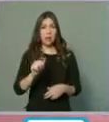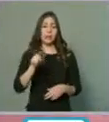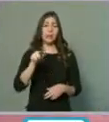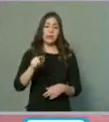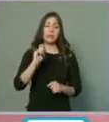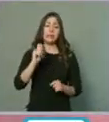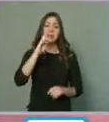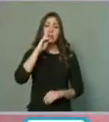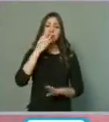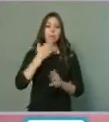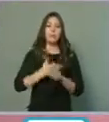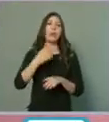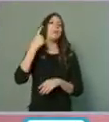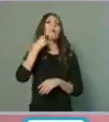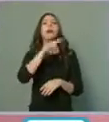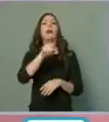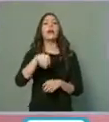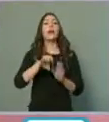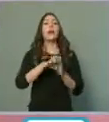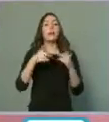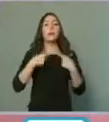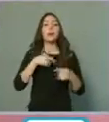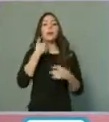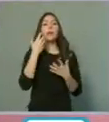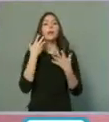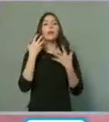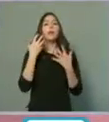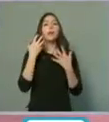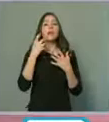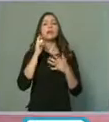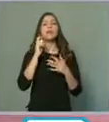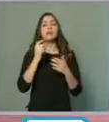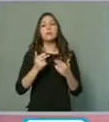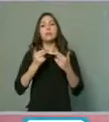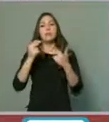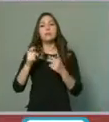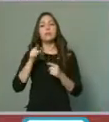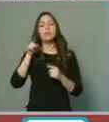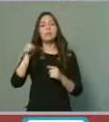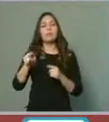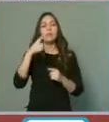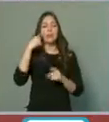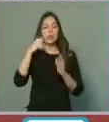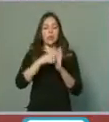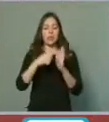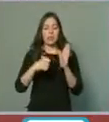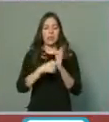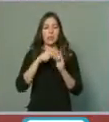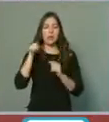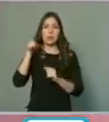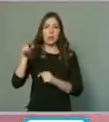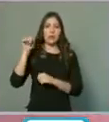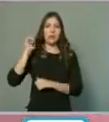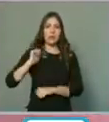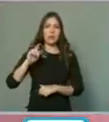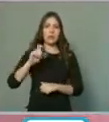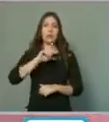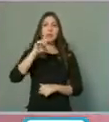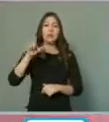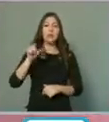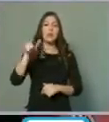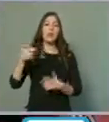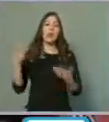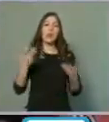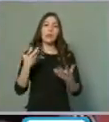que lleve a cabo nuestra última voluntad después de nuestra muerte. Eso cuando se hace a través de un testamento. En ocasiones, cuando las personas no